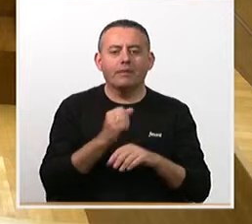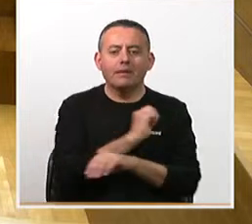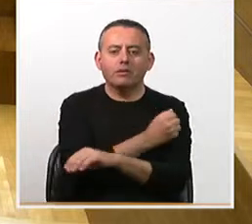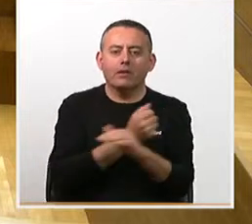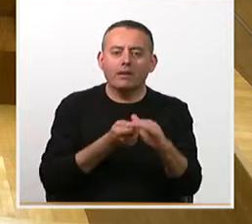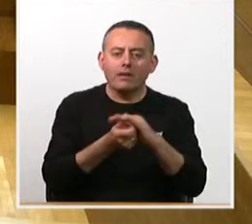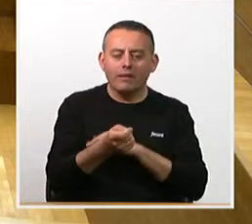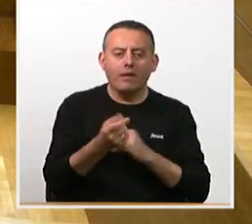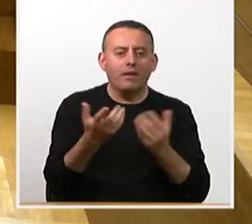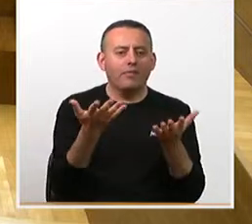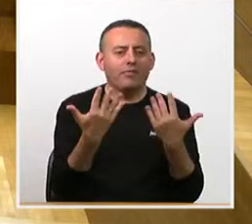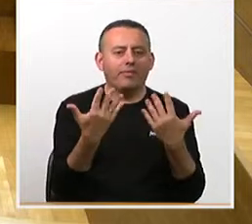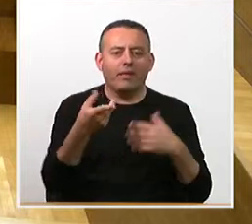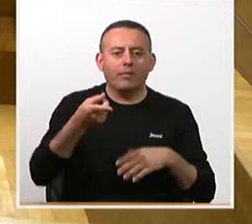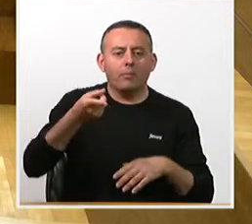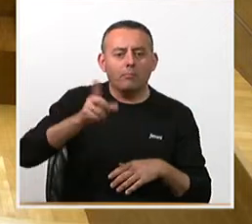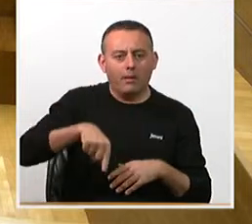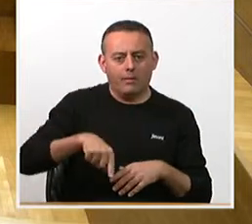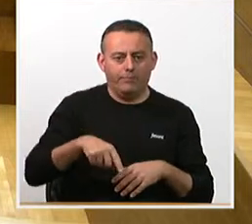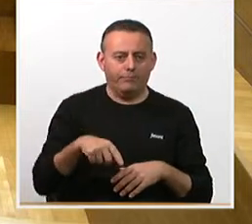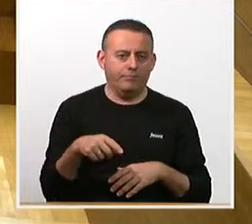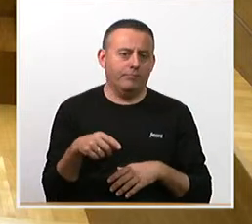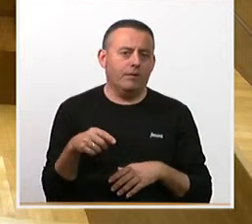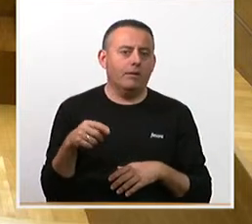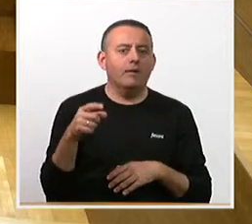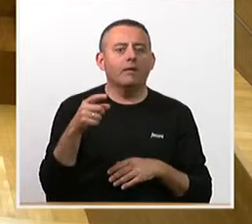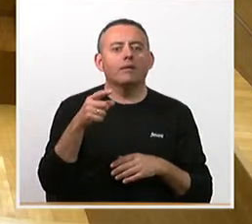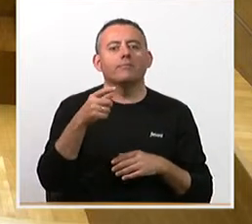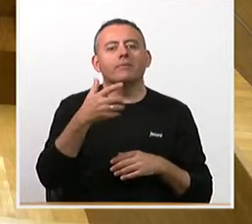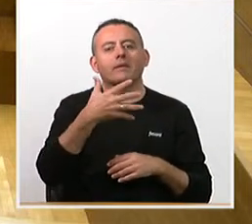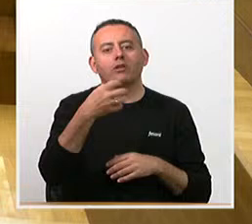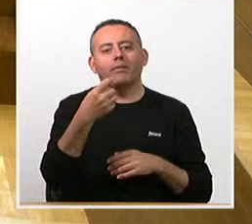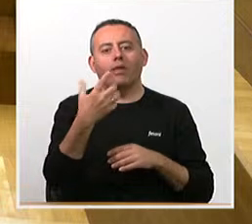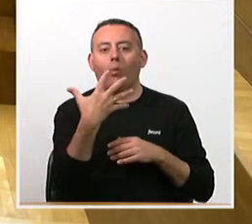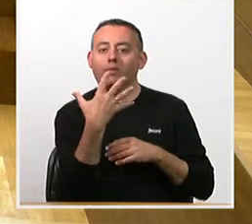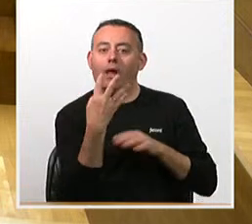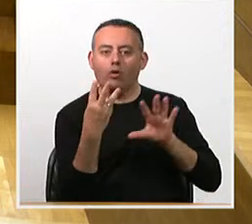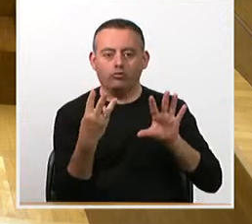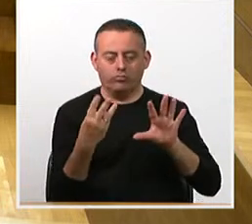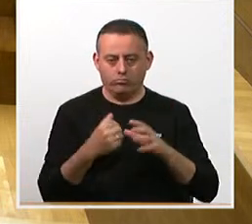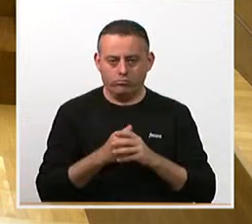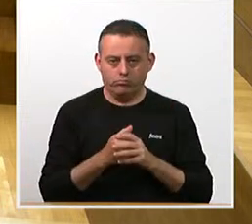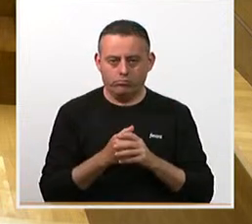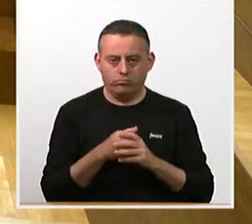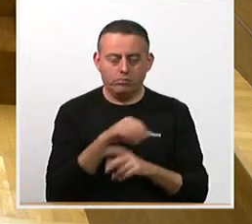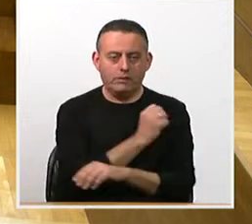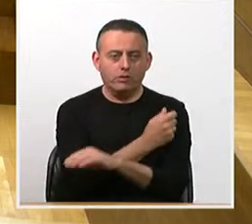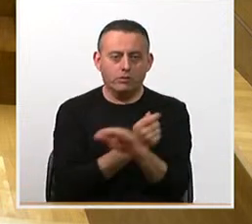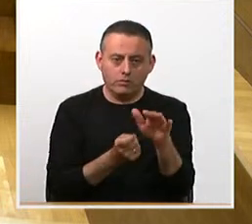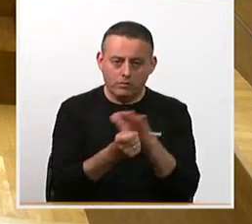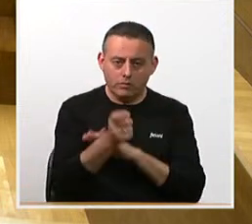10358 será sustanci por la consellera de Justicia e interior registro de entrada